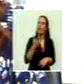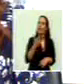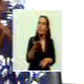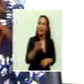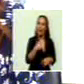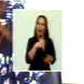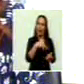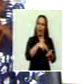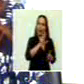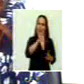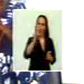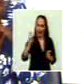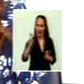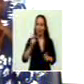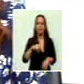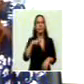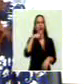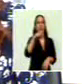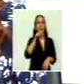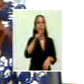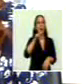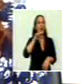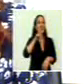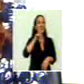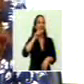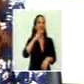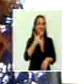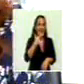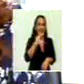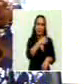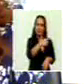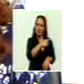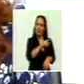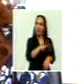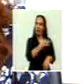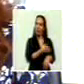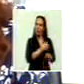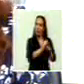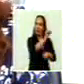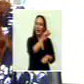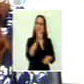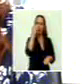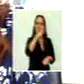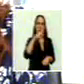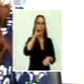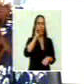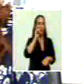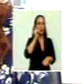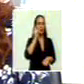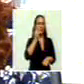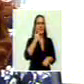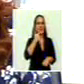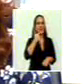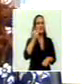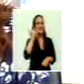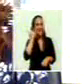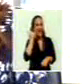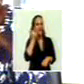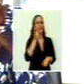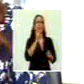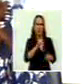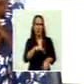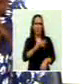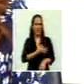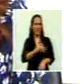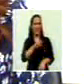identifiquen. El doctor Gustavo Politis, que además recibió el premio JUSA y por trayectoria, y la medalla de oro por el científico